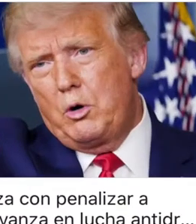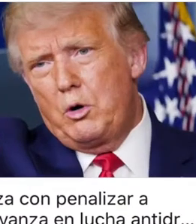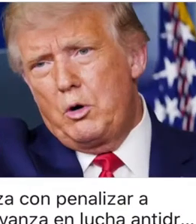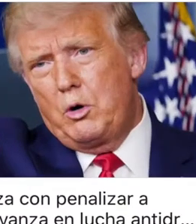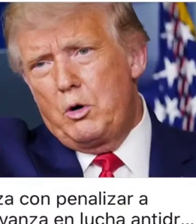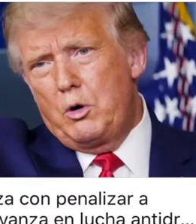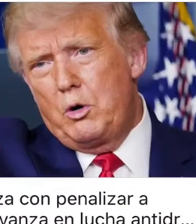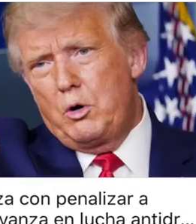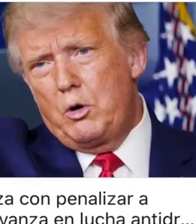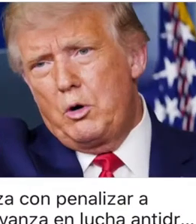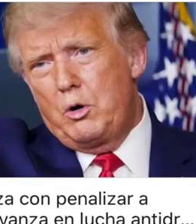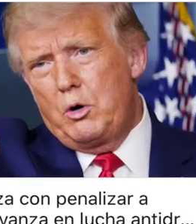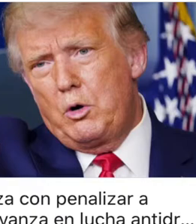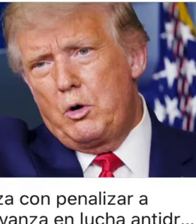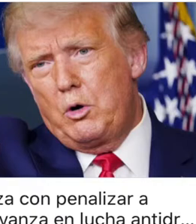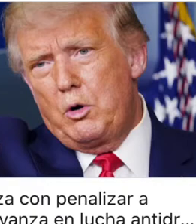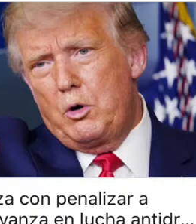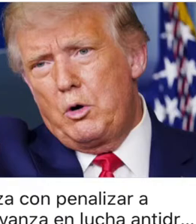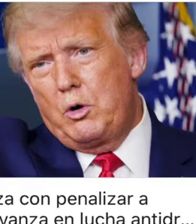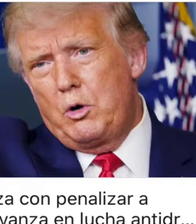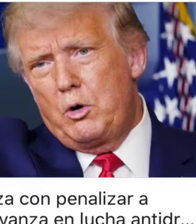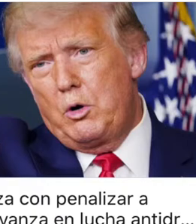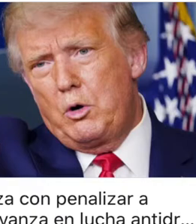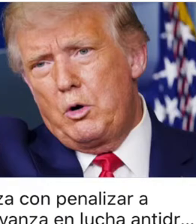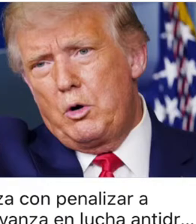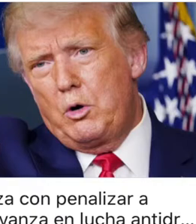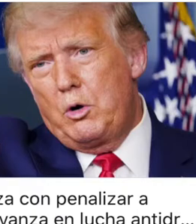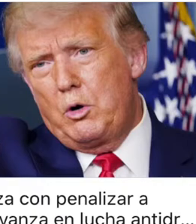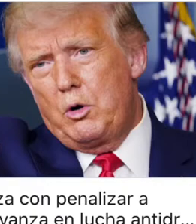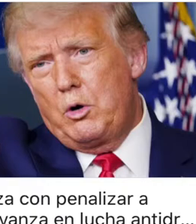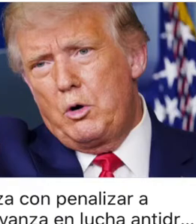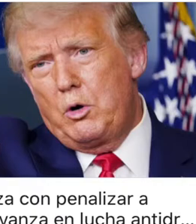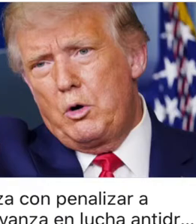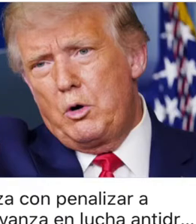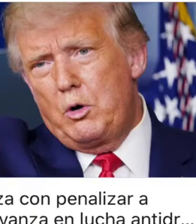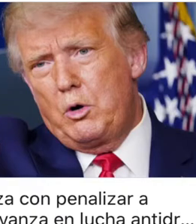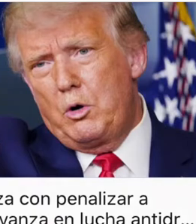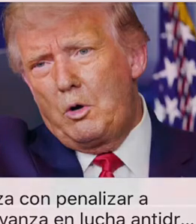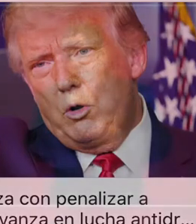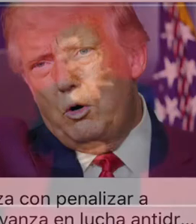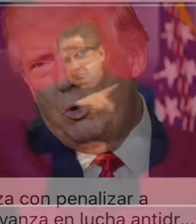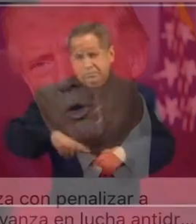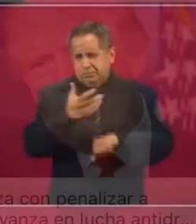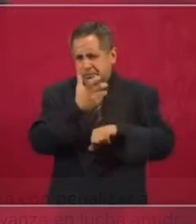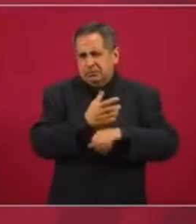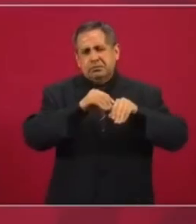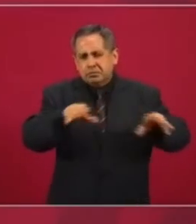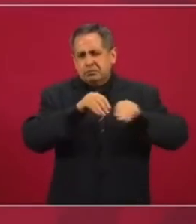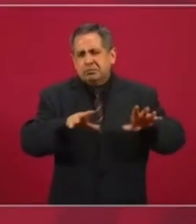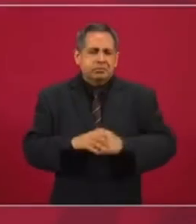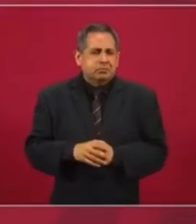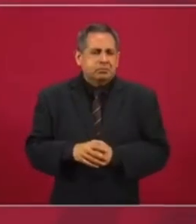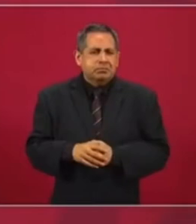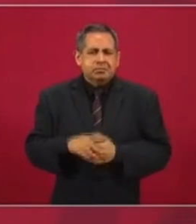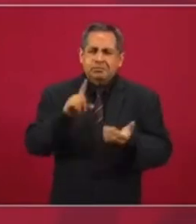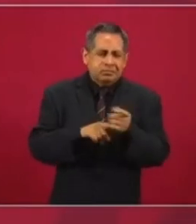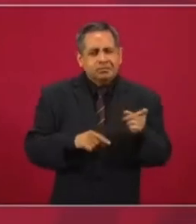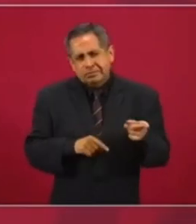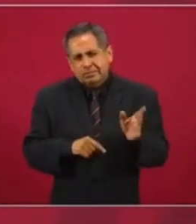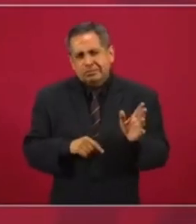compromisos internacionales en materia de control de drogas. Es un informe que se presenta cada año por parte del gobierno de Estados Unidos y tiene